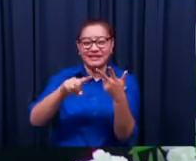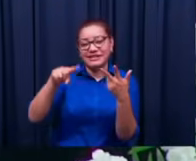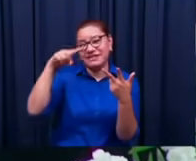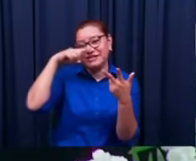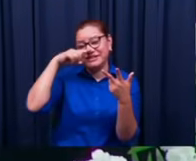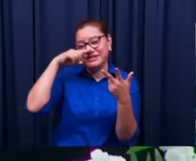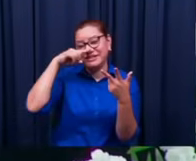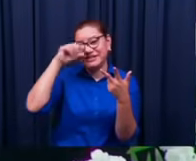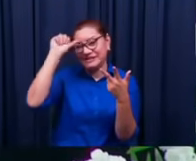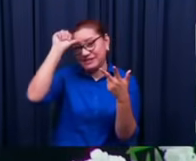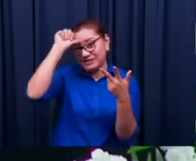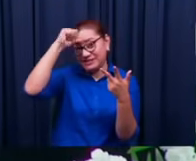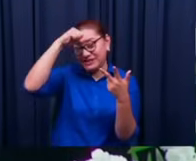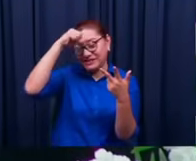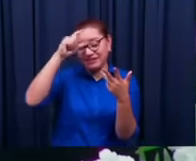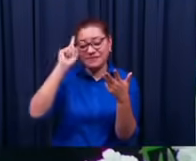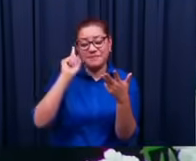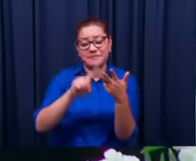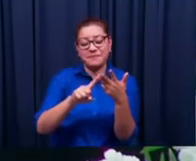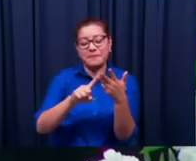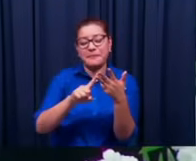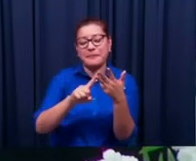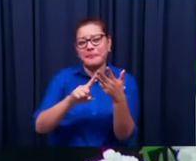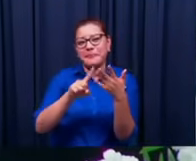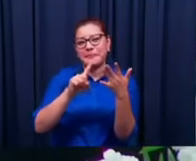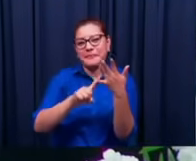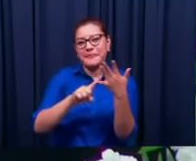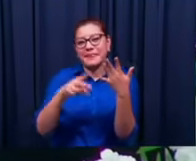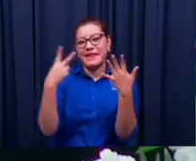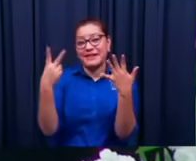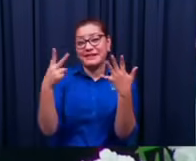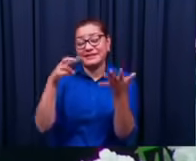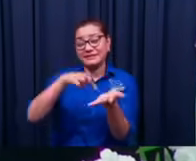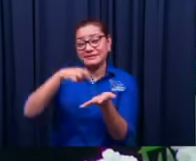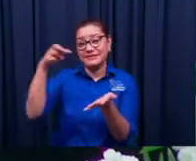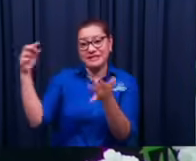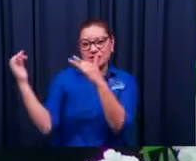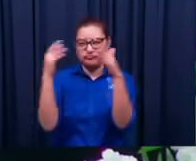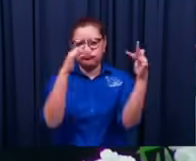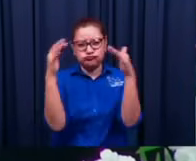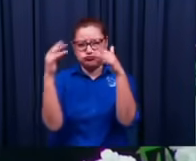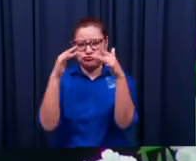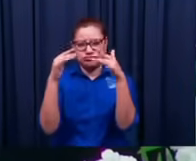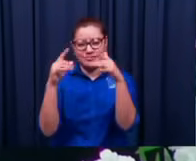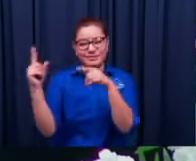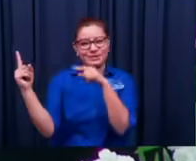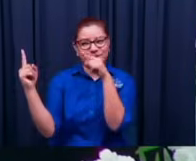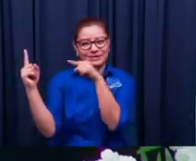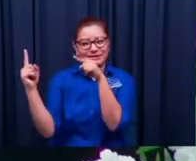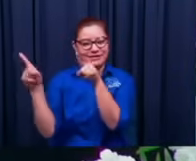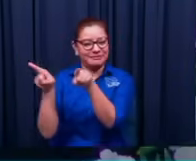Turquía. 7 frentes. Bueno, pues este cuate se llama Israel.